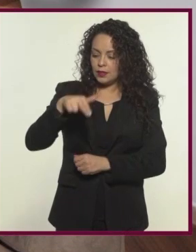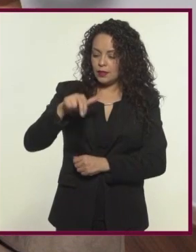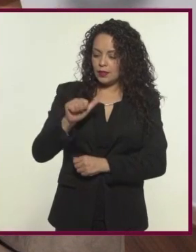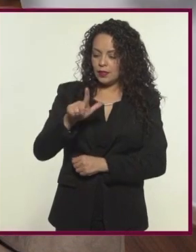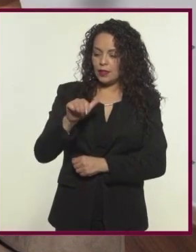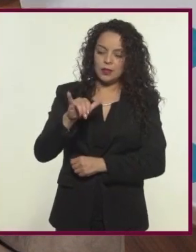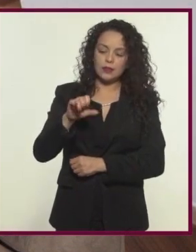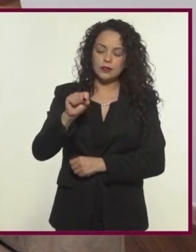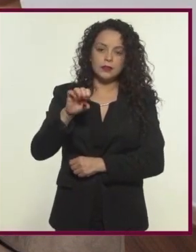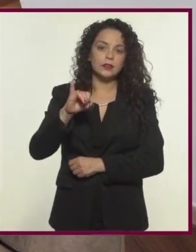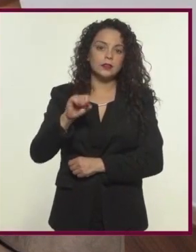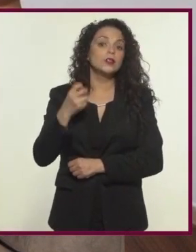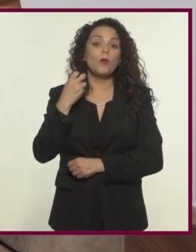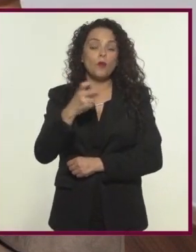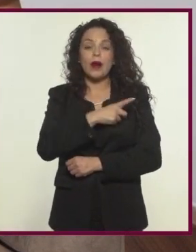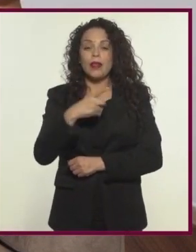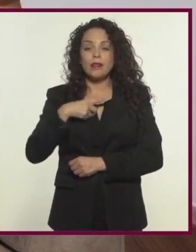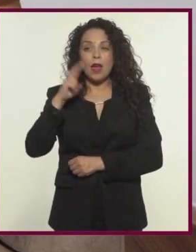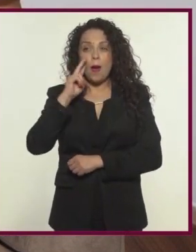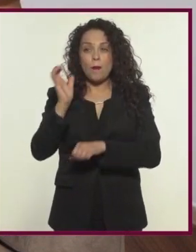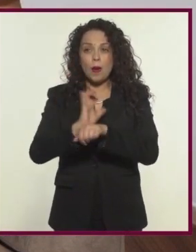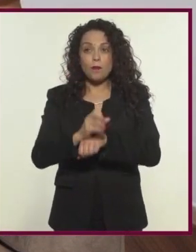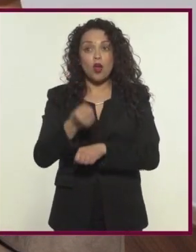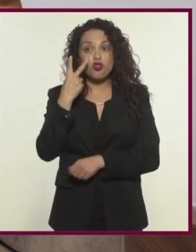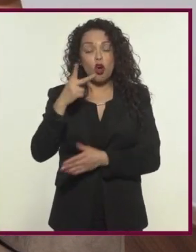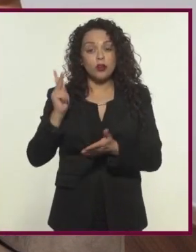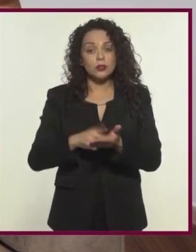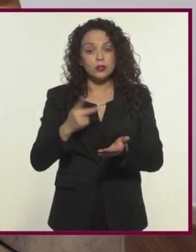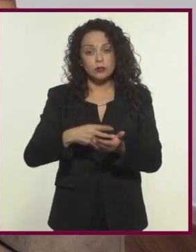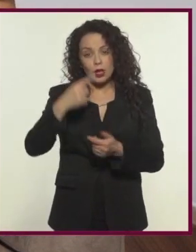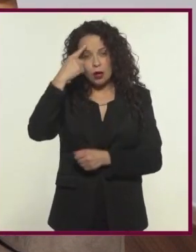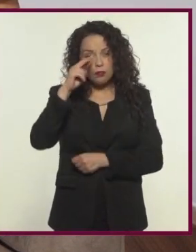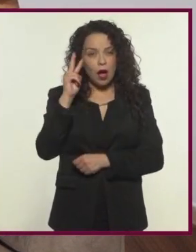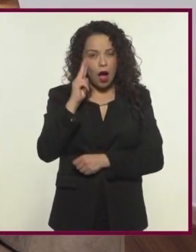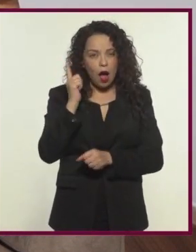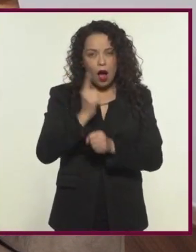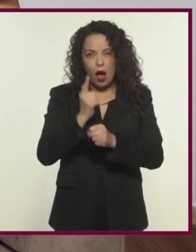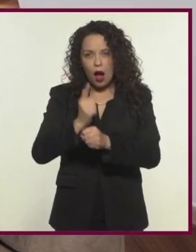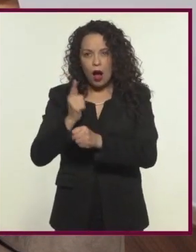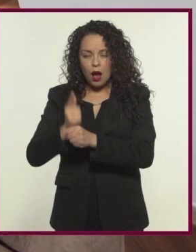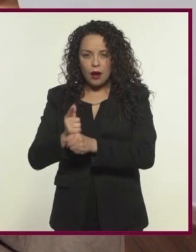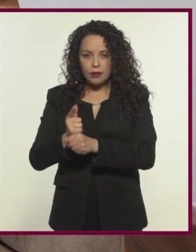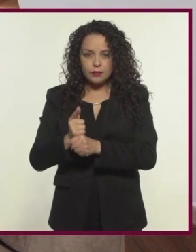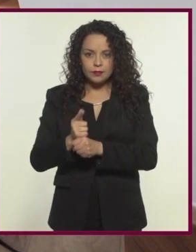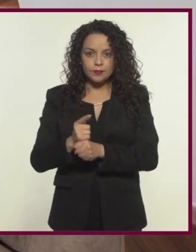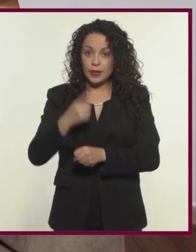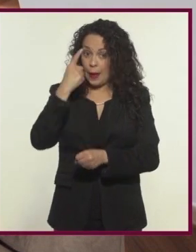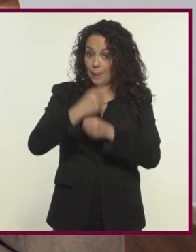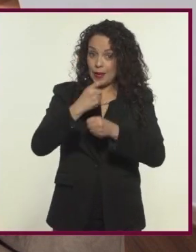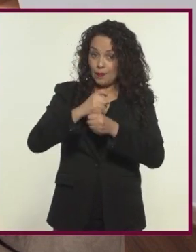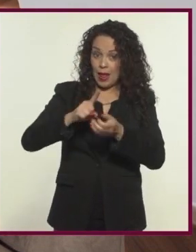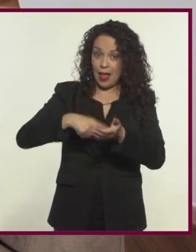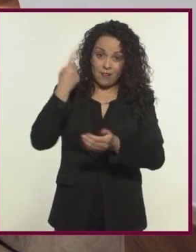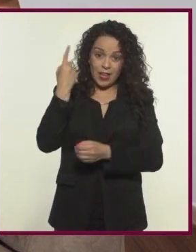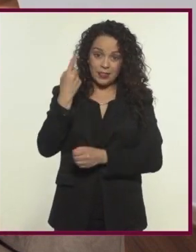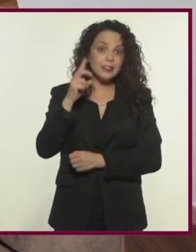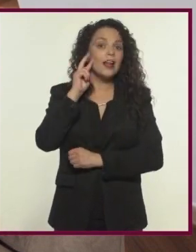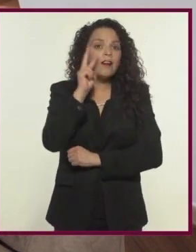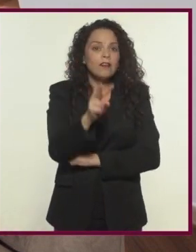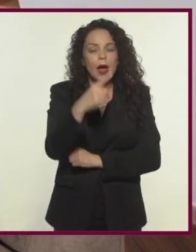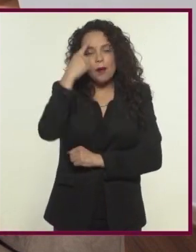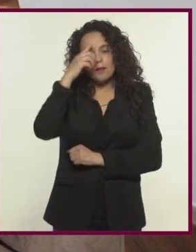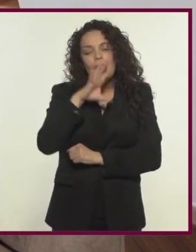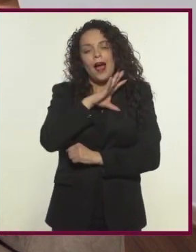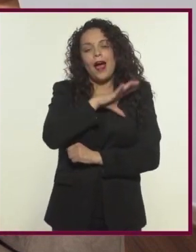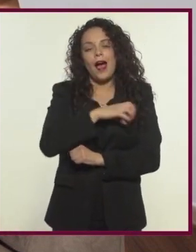esto también se recomienda ver mínimo 2 veces la película que queramos. La primera vez que se ve es sinceramente para disfrutarla, porque